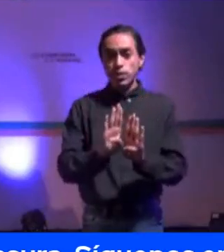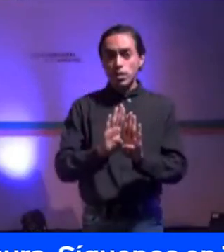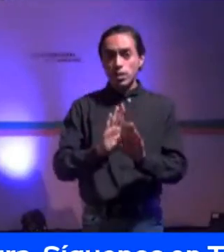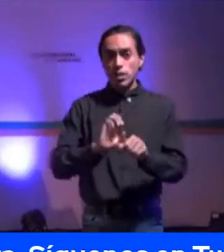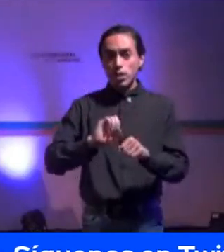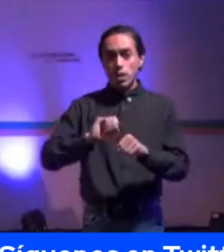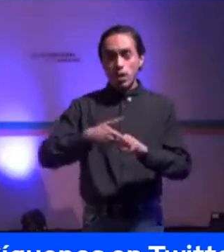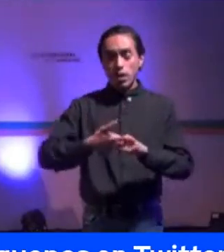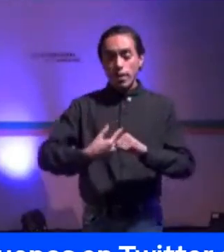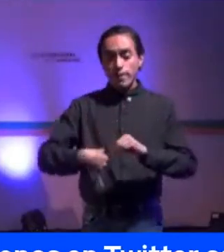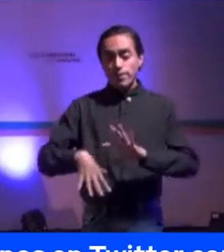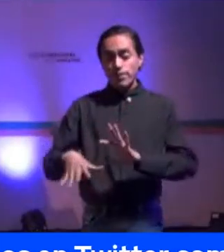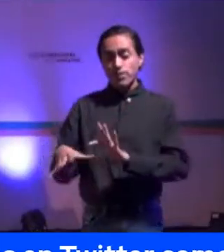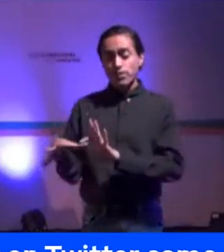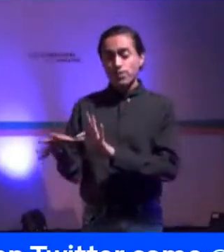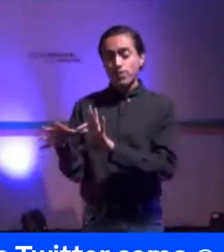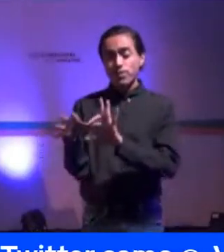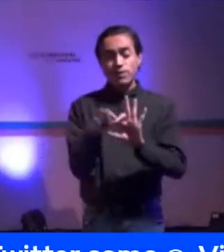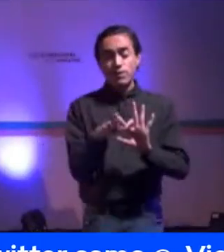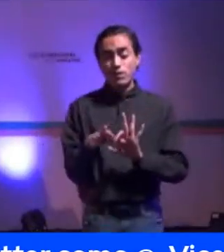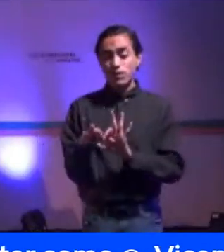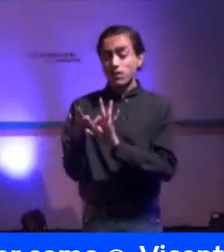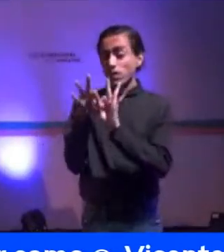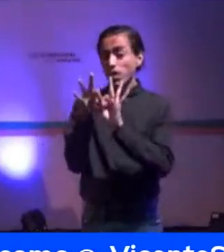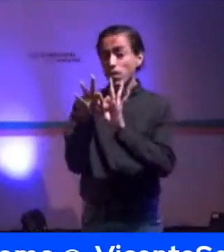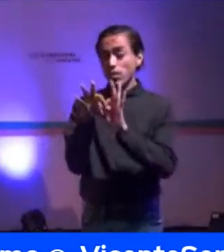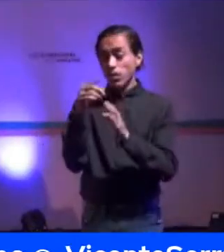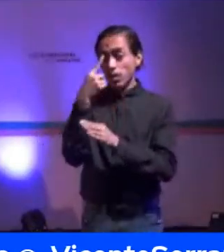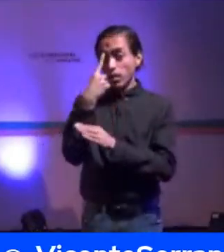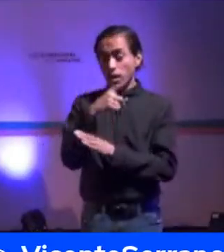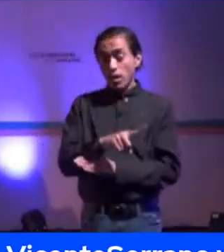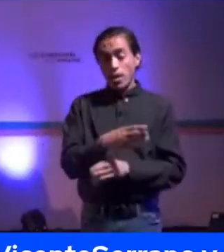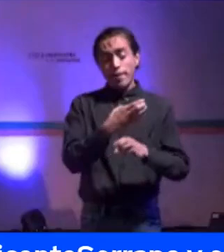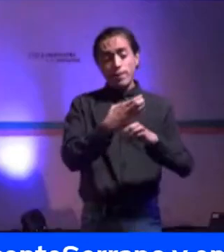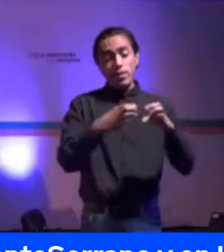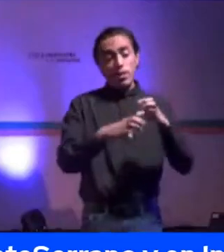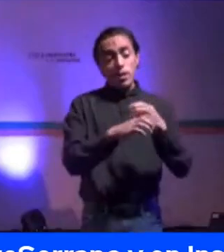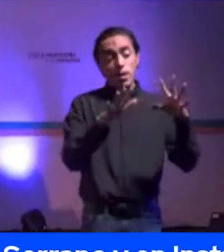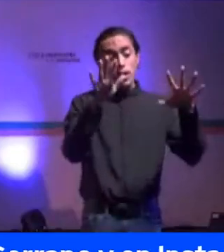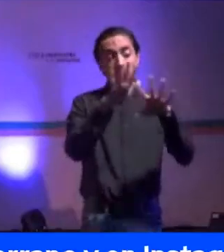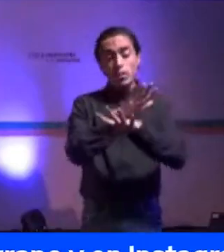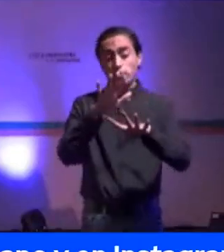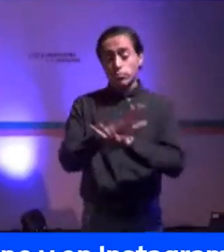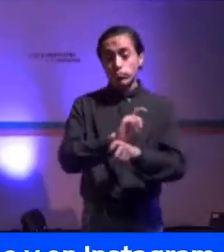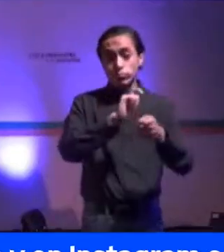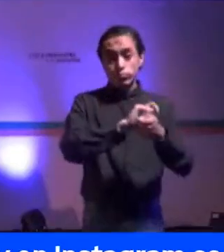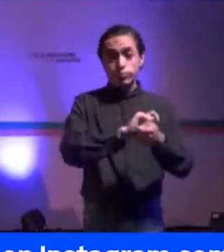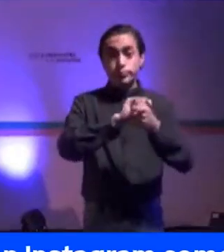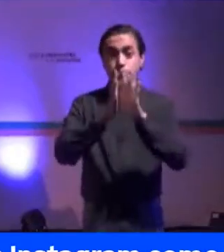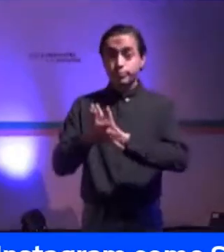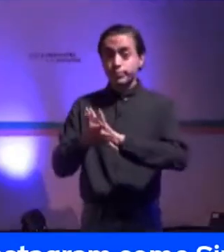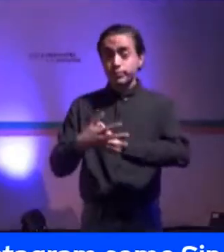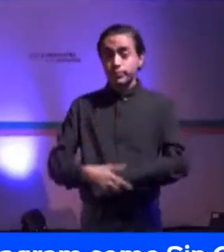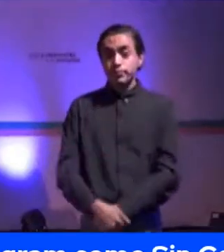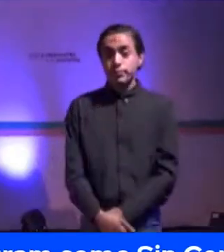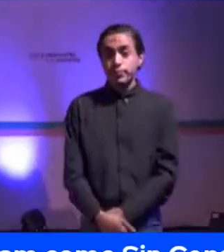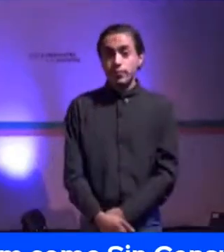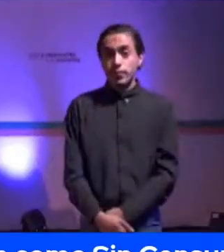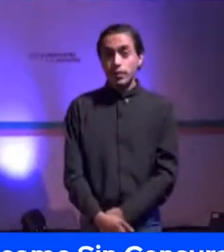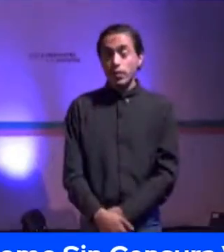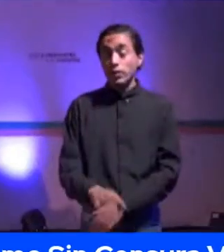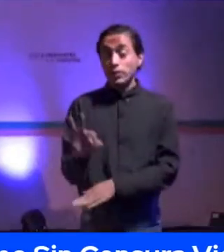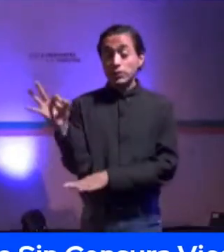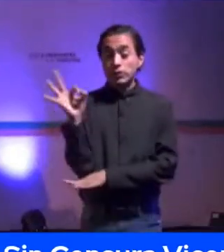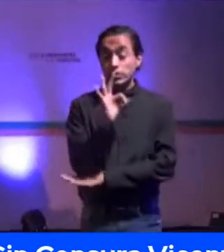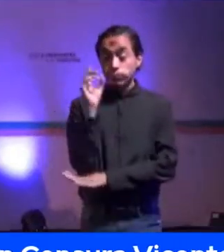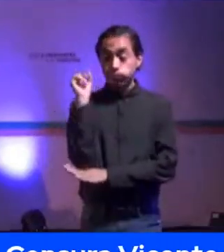frente y unidad para que las cosas cambien y se hagan. Hubiera sido muy